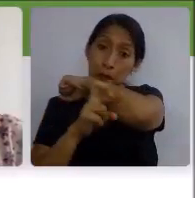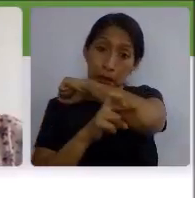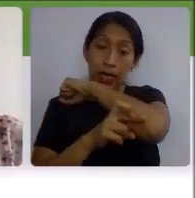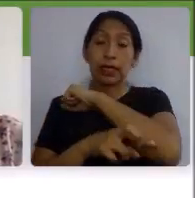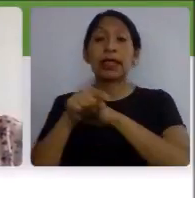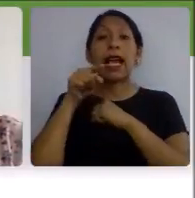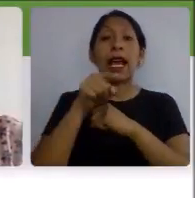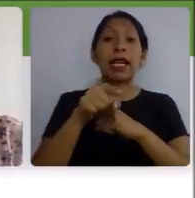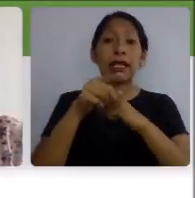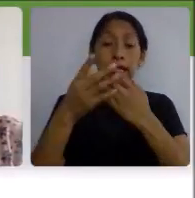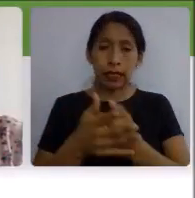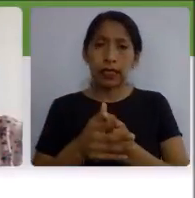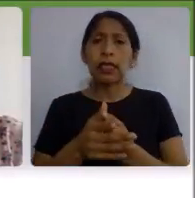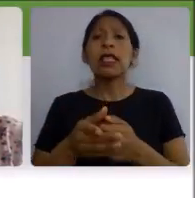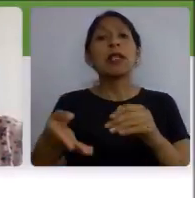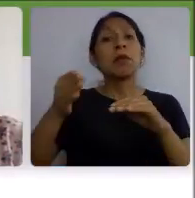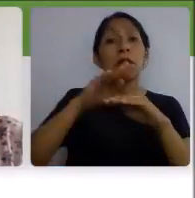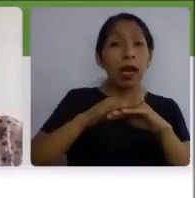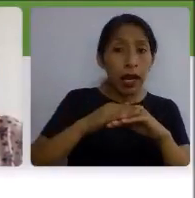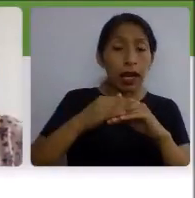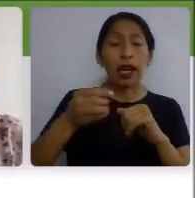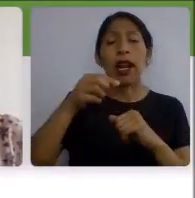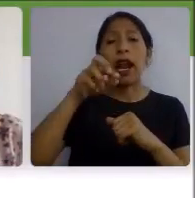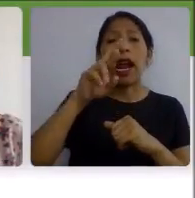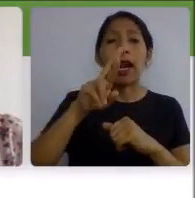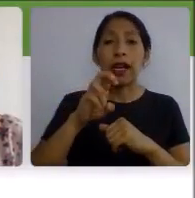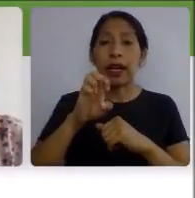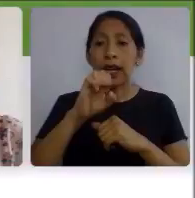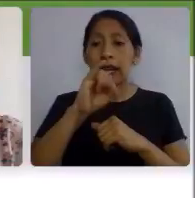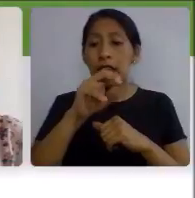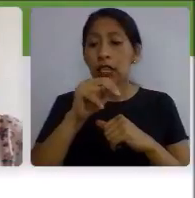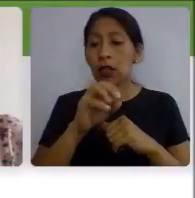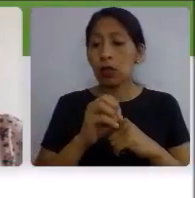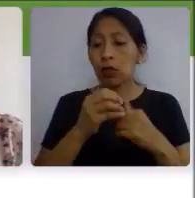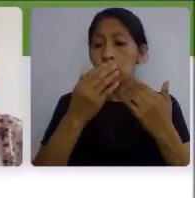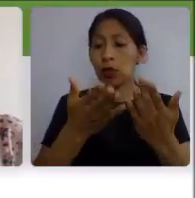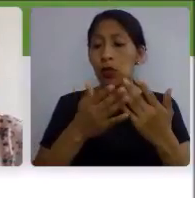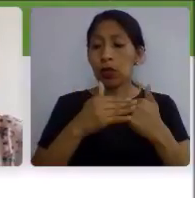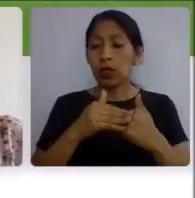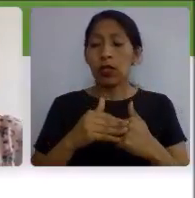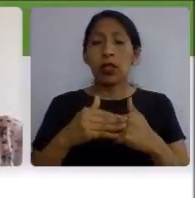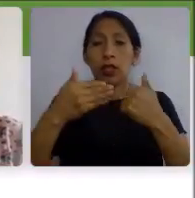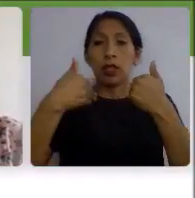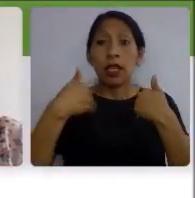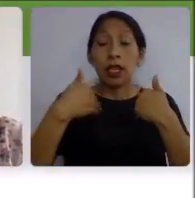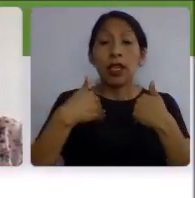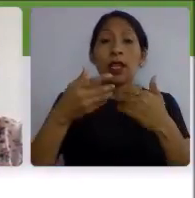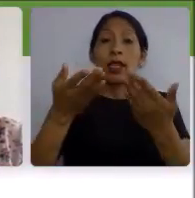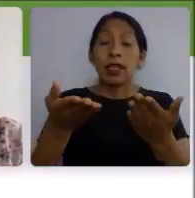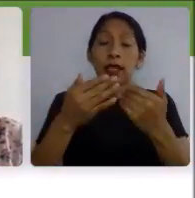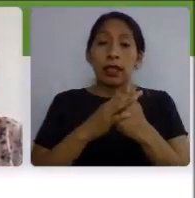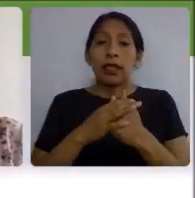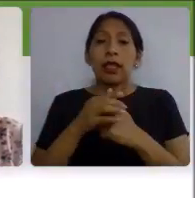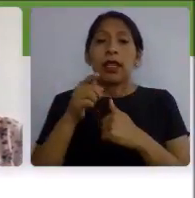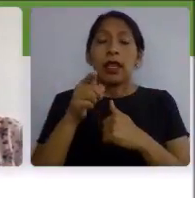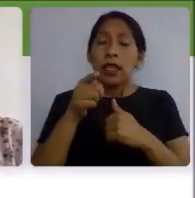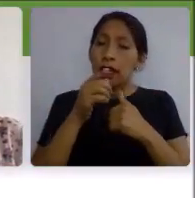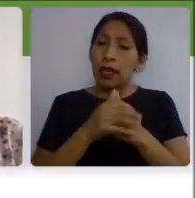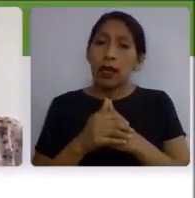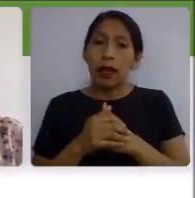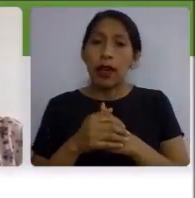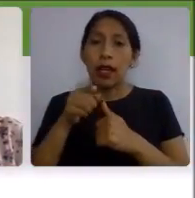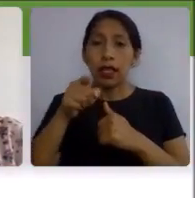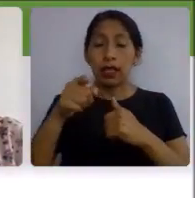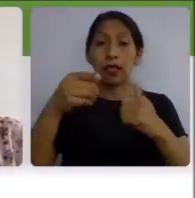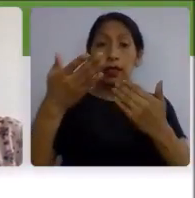Reino Unido, están buscando destinos de espacios abiertos, naturaleza. Y tengamos en cuenta sobre